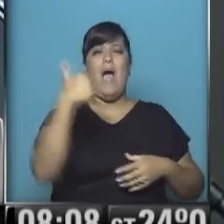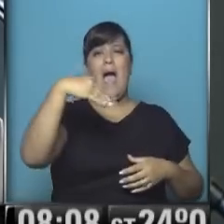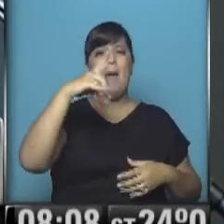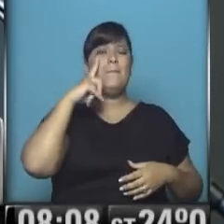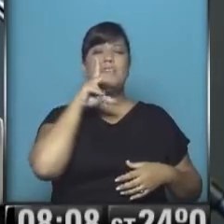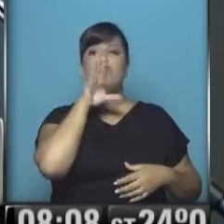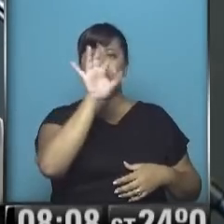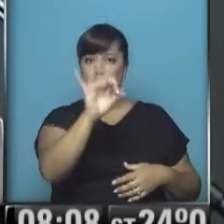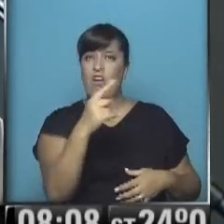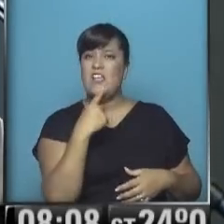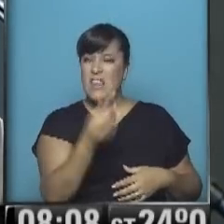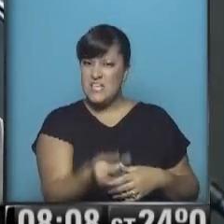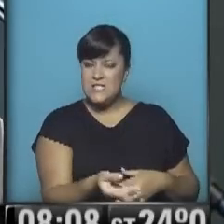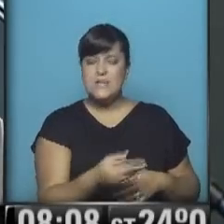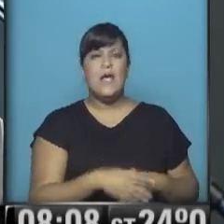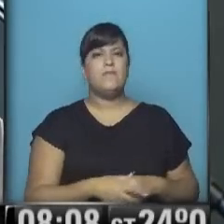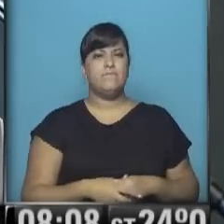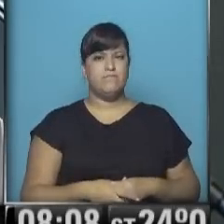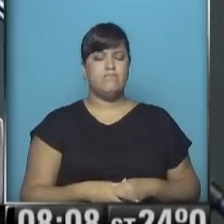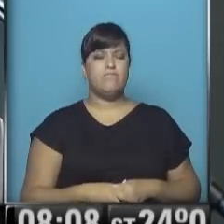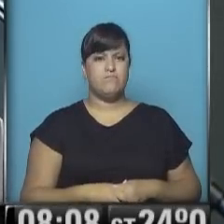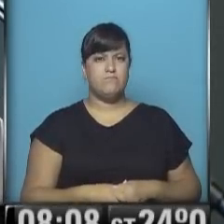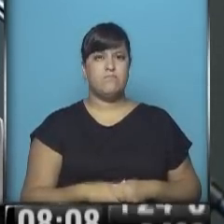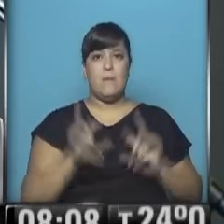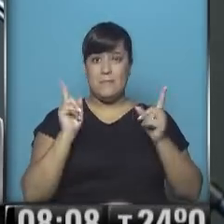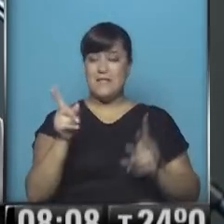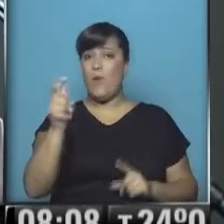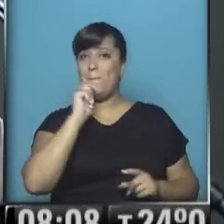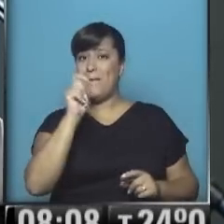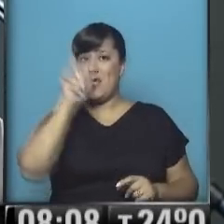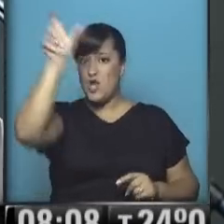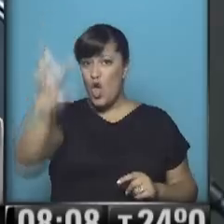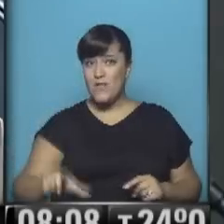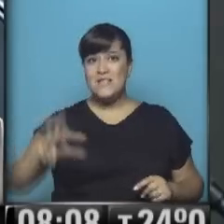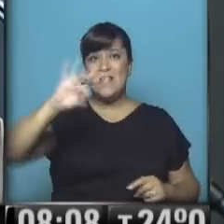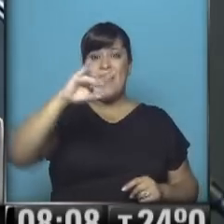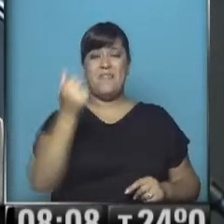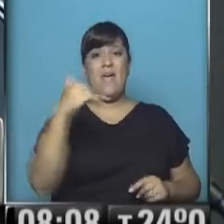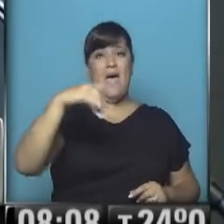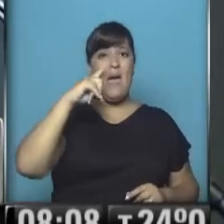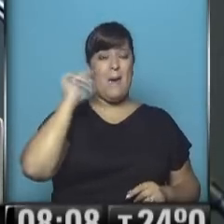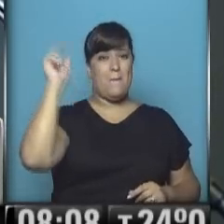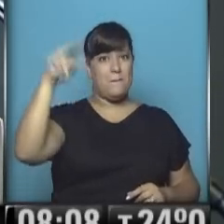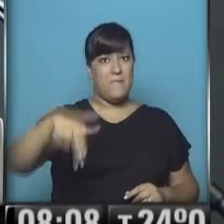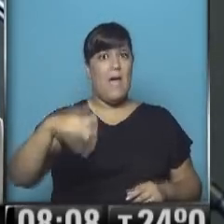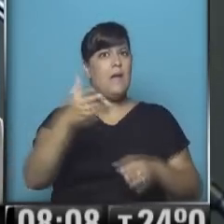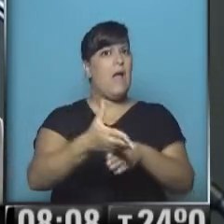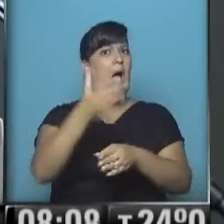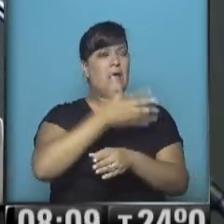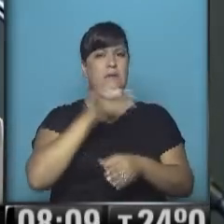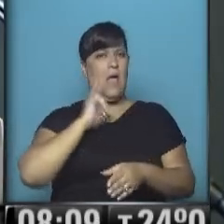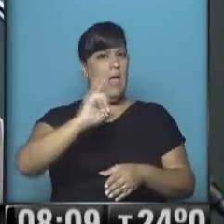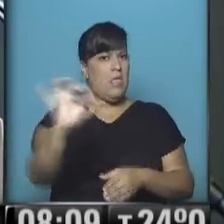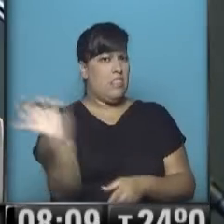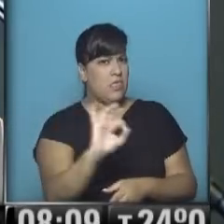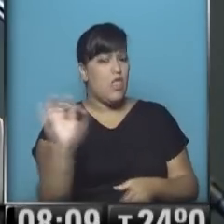que expresa básicamente que el periodista Damián Patcher, sin previo aviso, no concurrió a